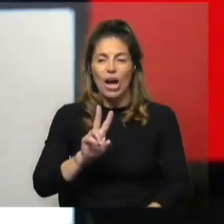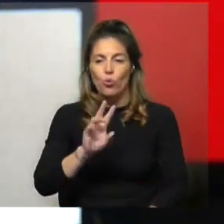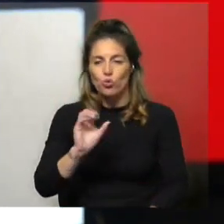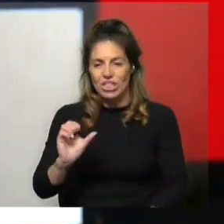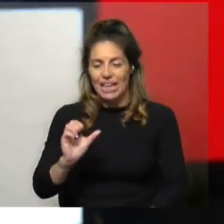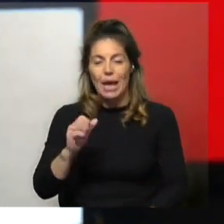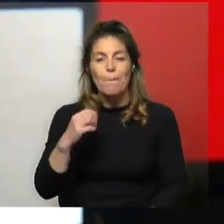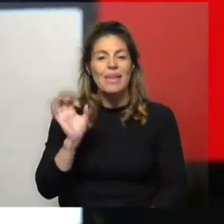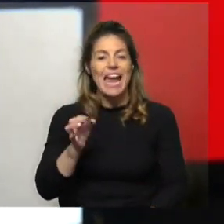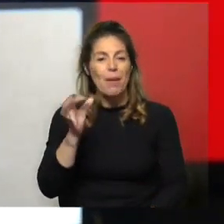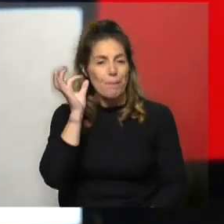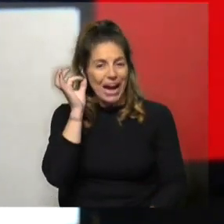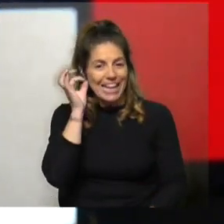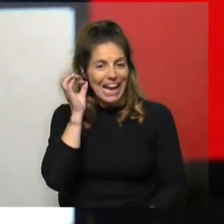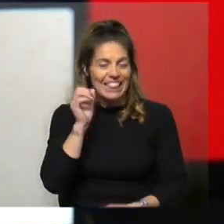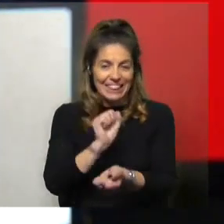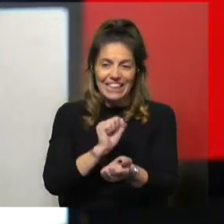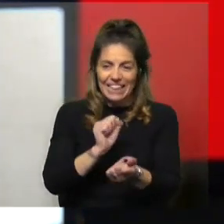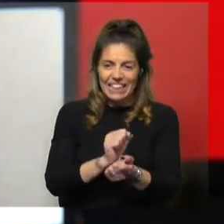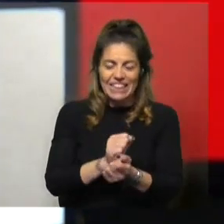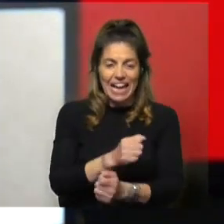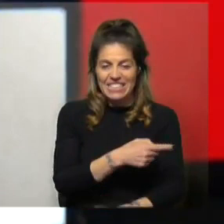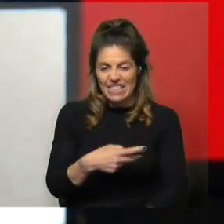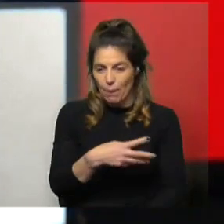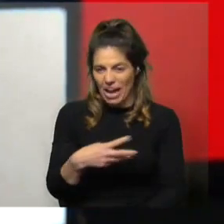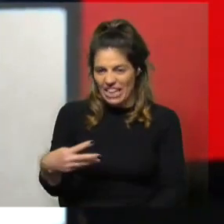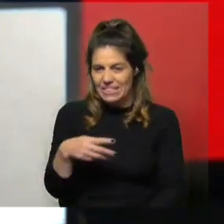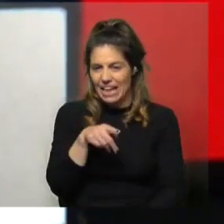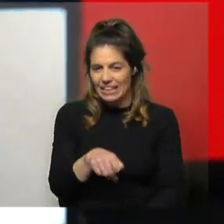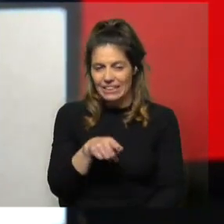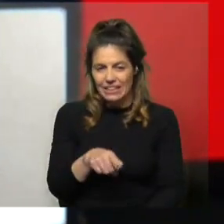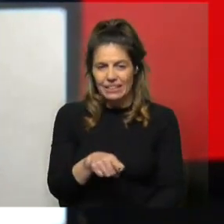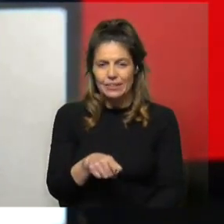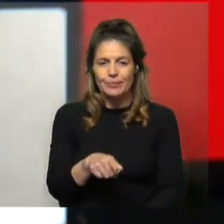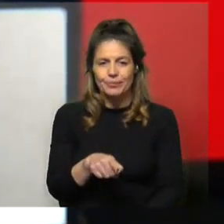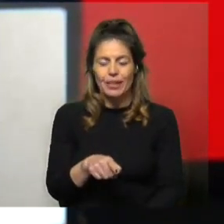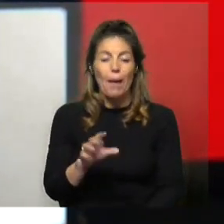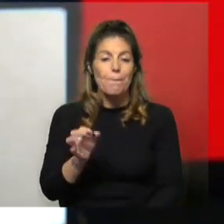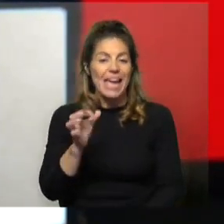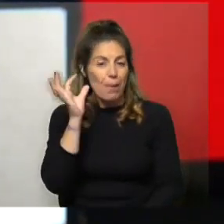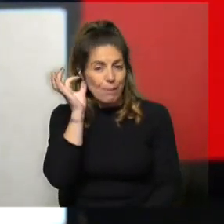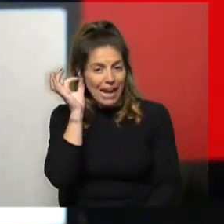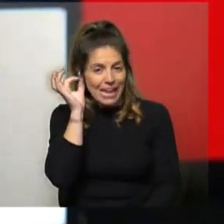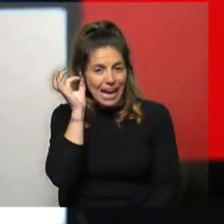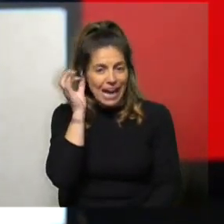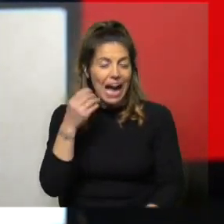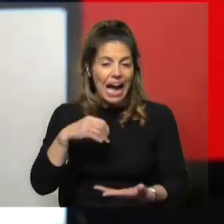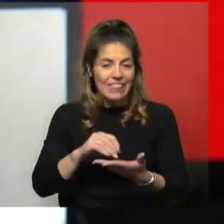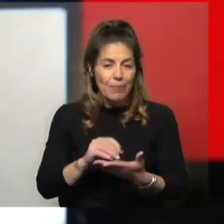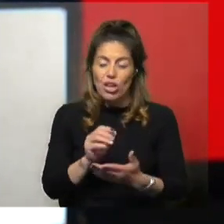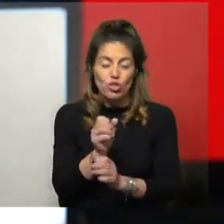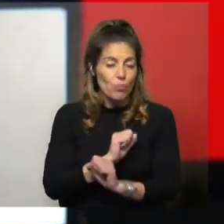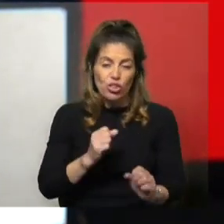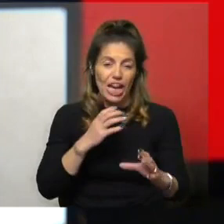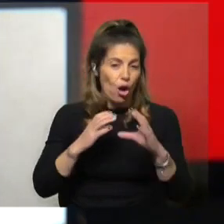hermana estuvo detenida incomunicada unas cuantas semanas ahí este mi hermana además de incomunicada